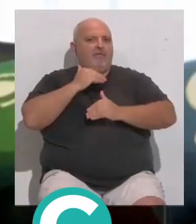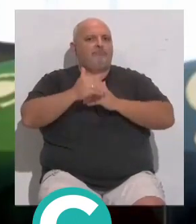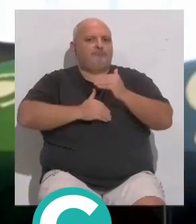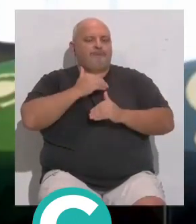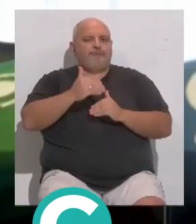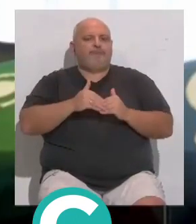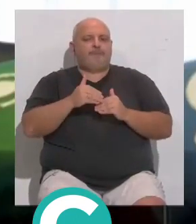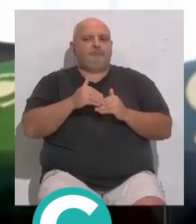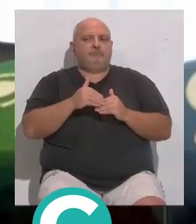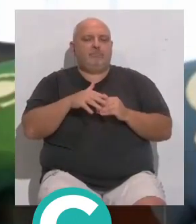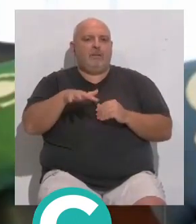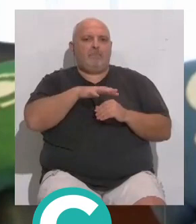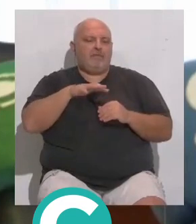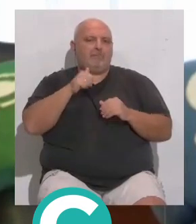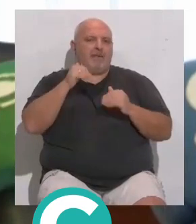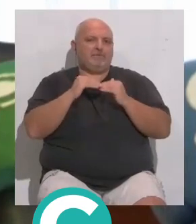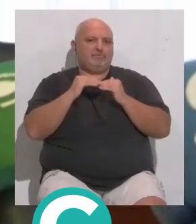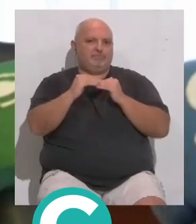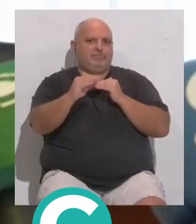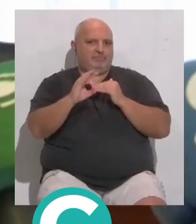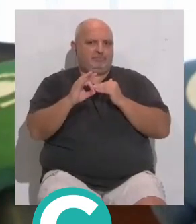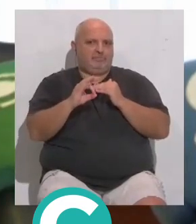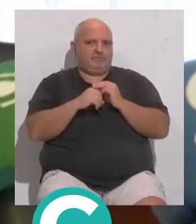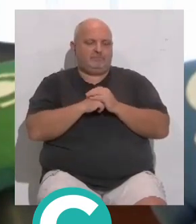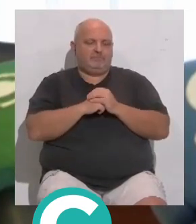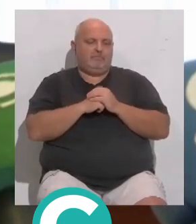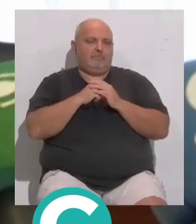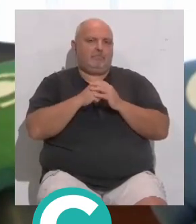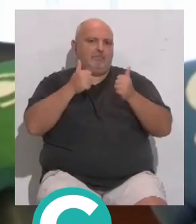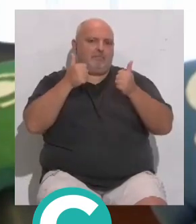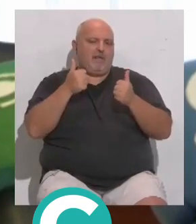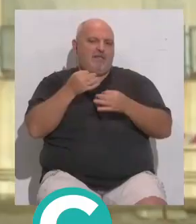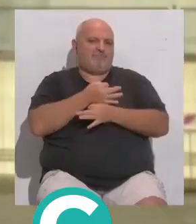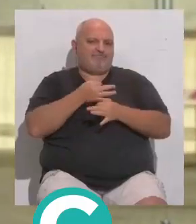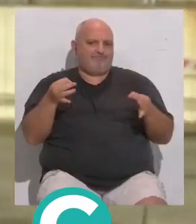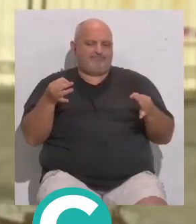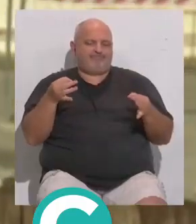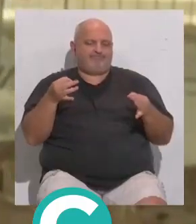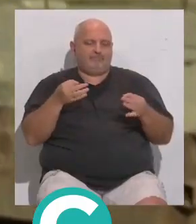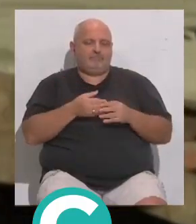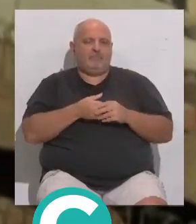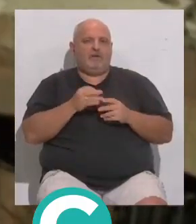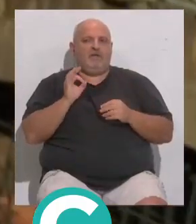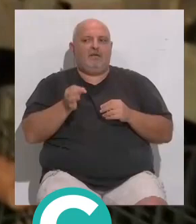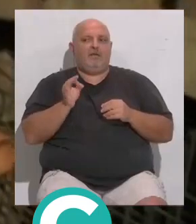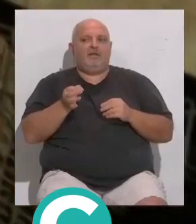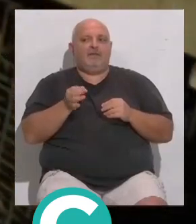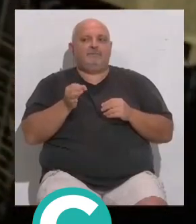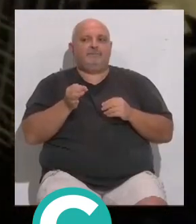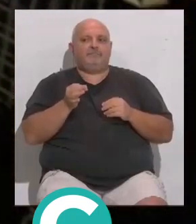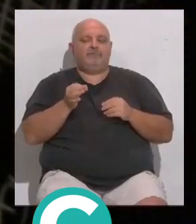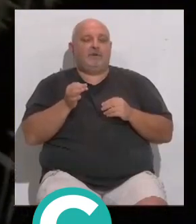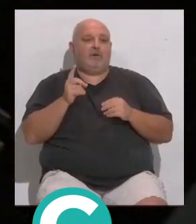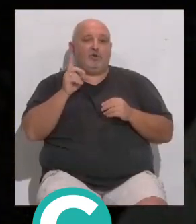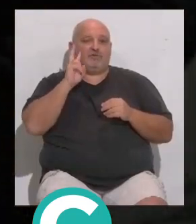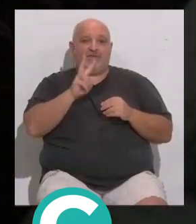avanzando en un espacio más sostenible y más eficiente. Es verdad que no se